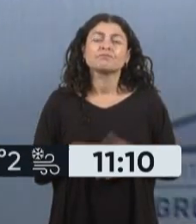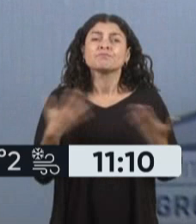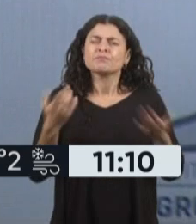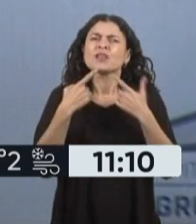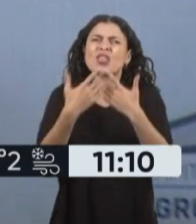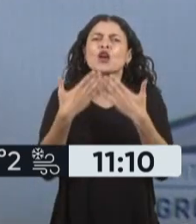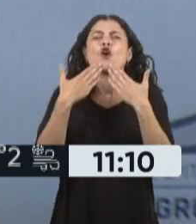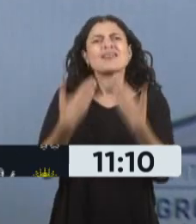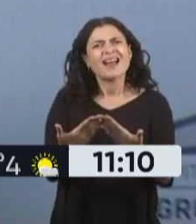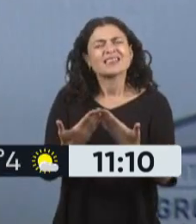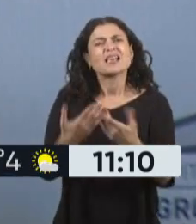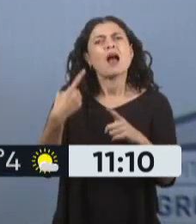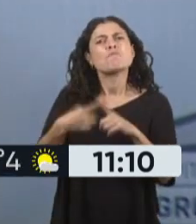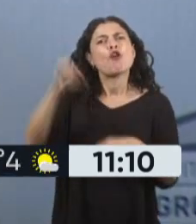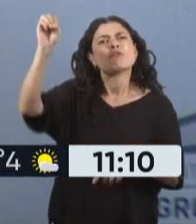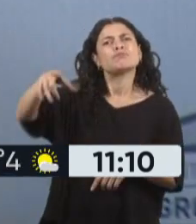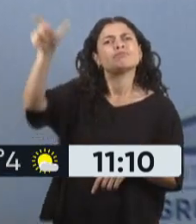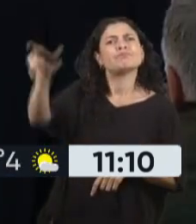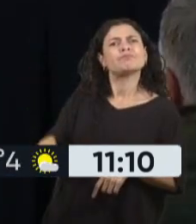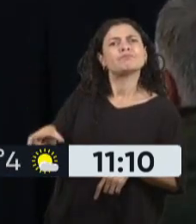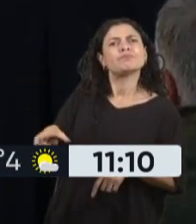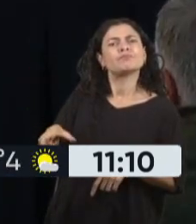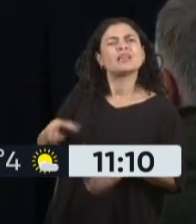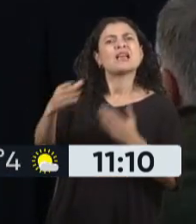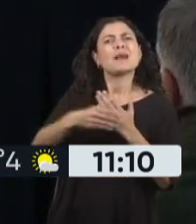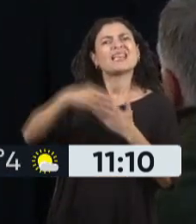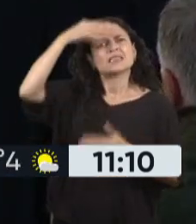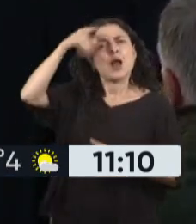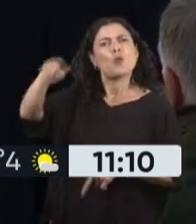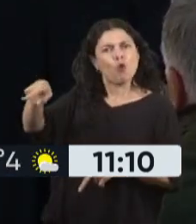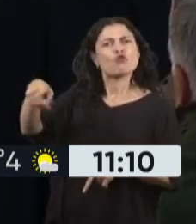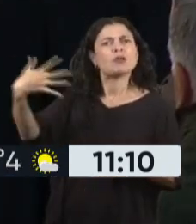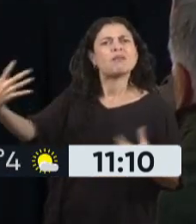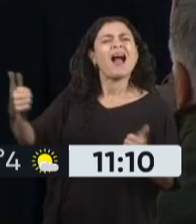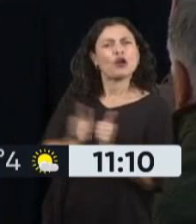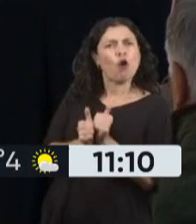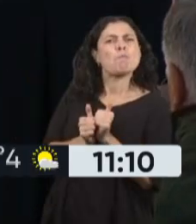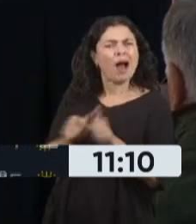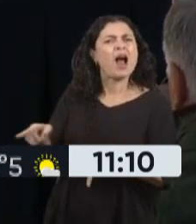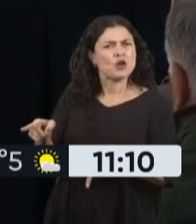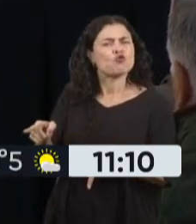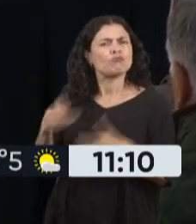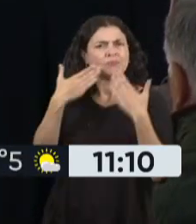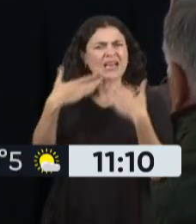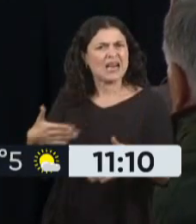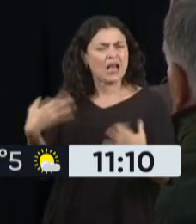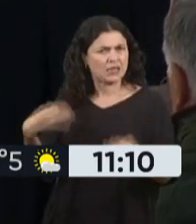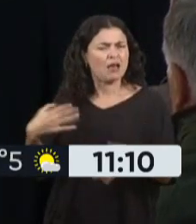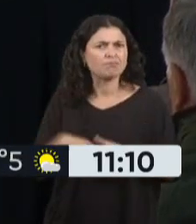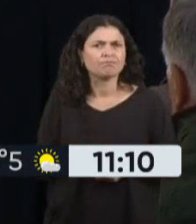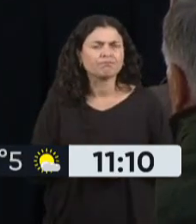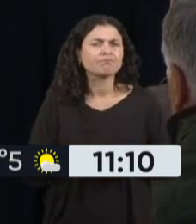la presencia de la doctora Patricia Bullrich, que vino a acompañarme a esta